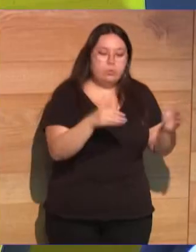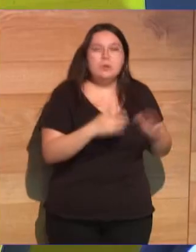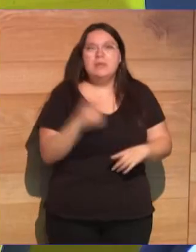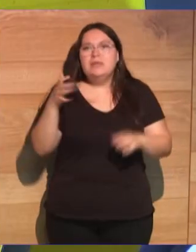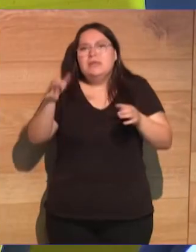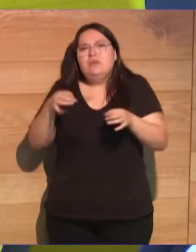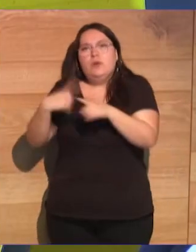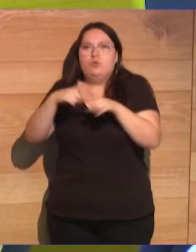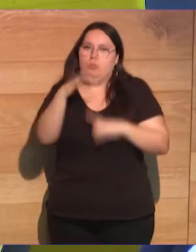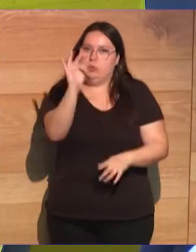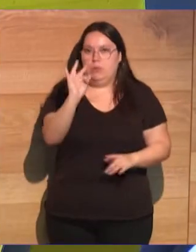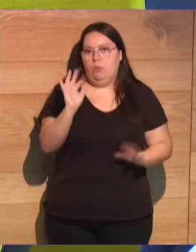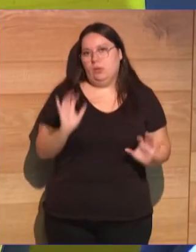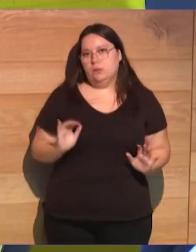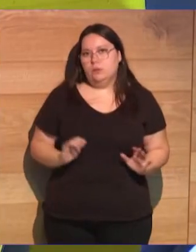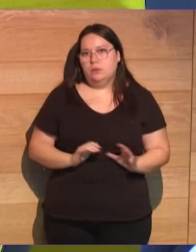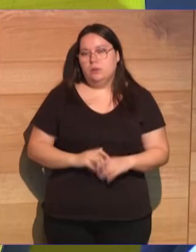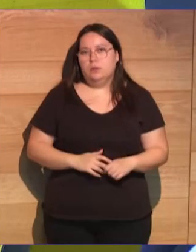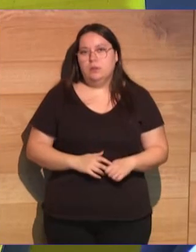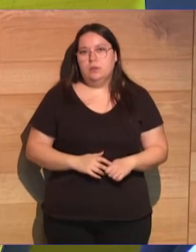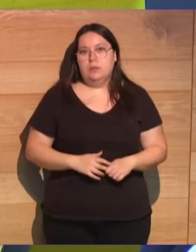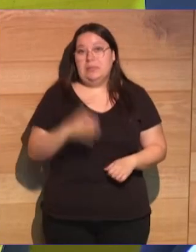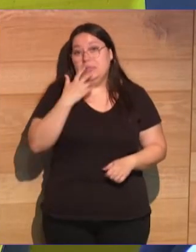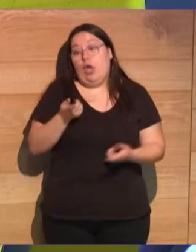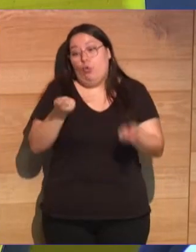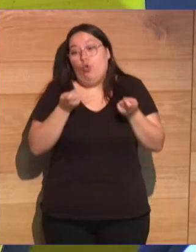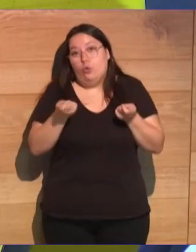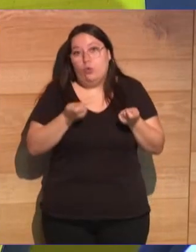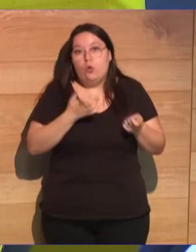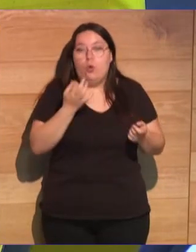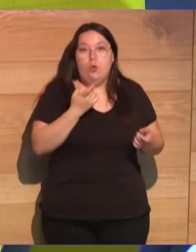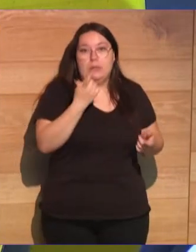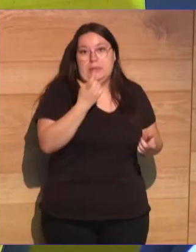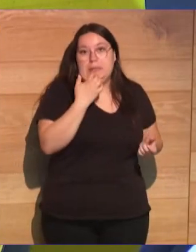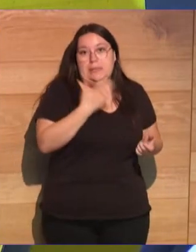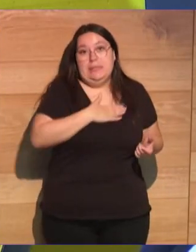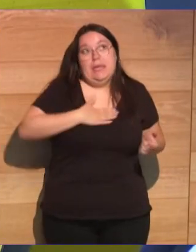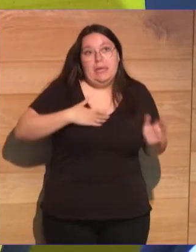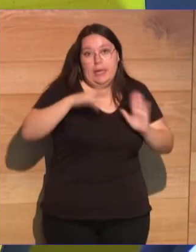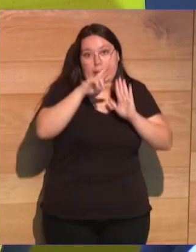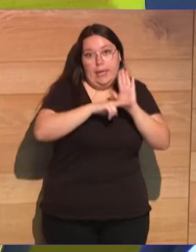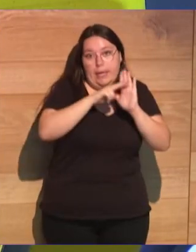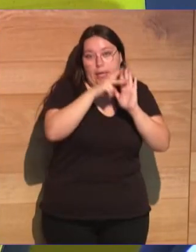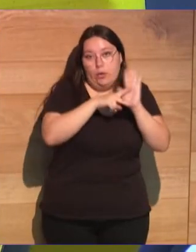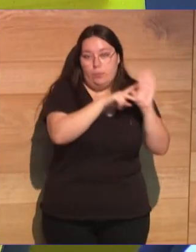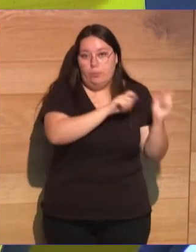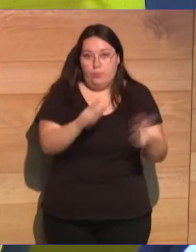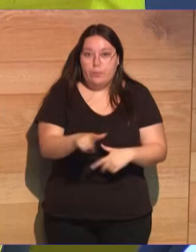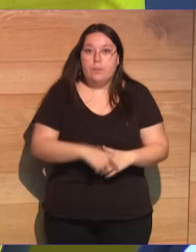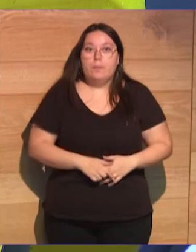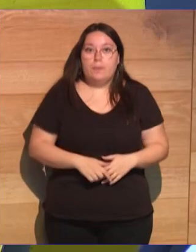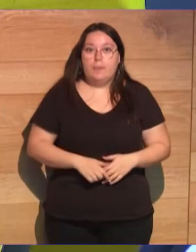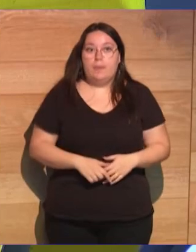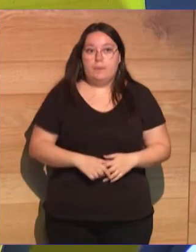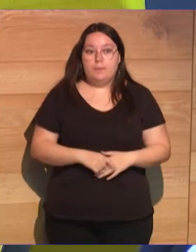cosas positivas si hay detrás un control o una intención de regular los excesos o los malos efectos